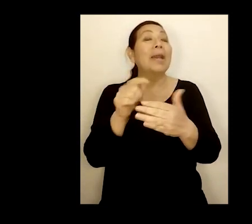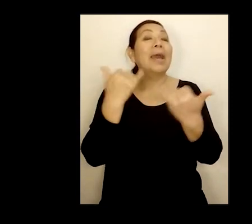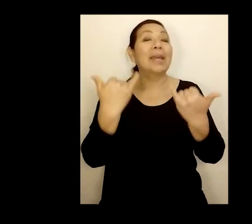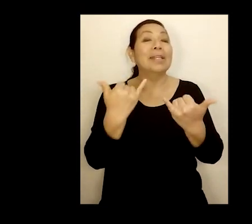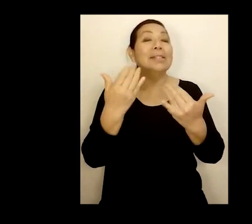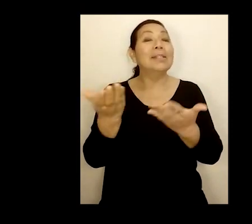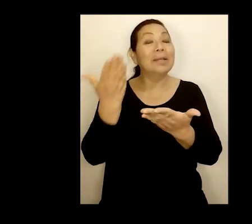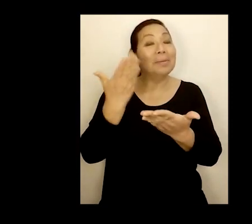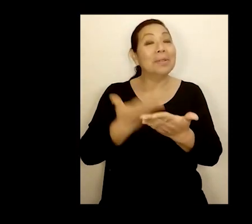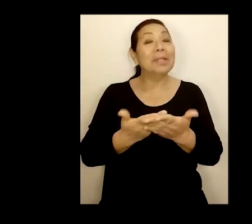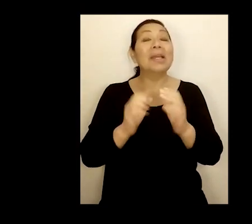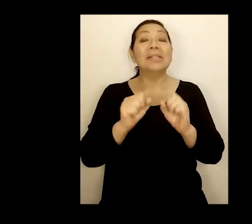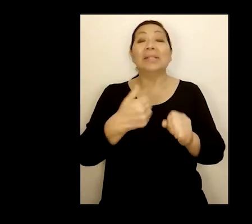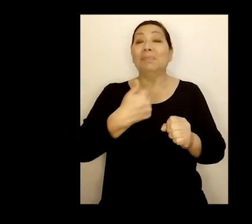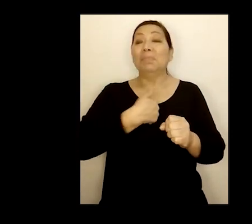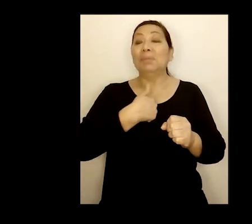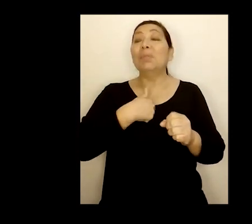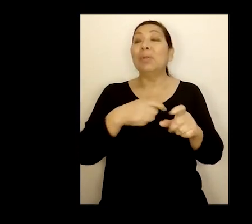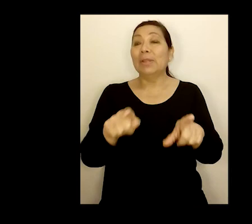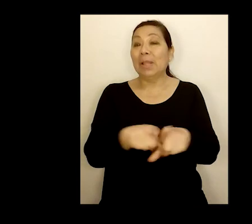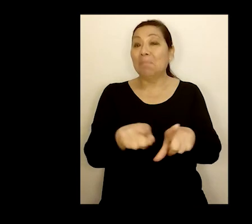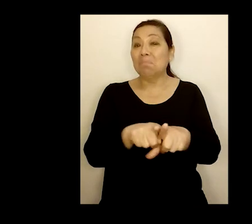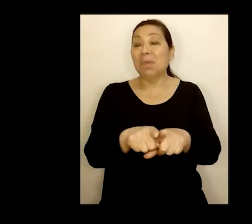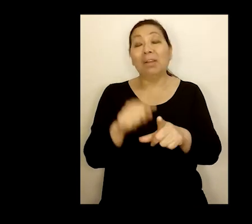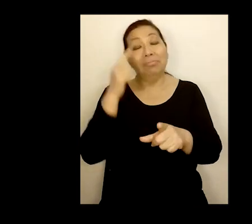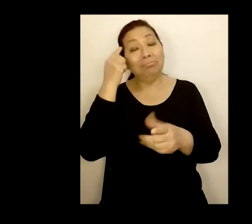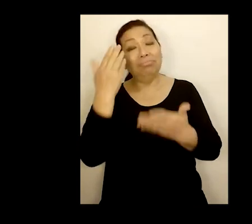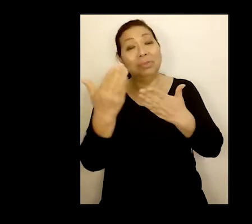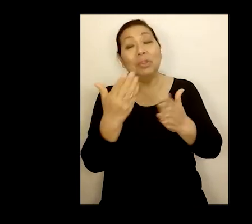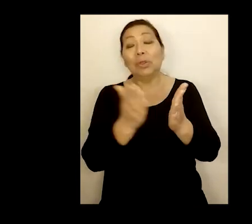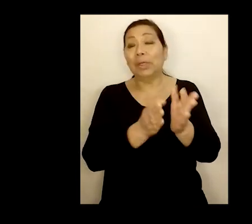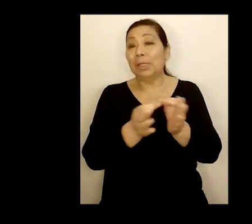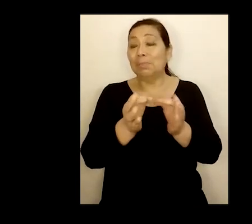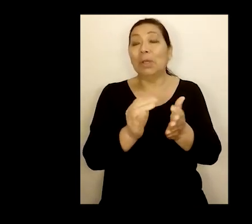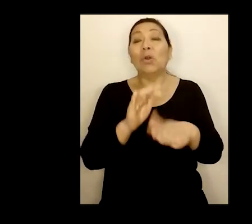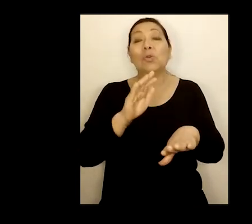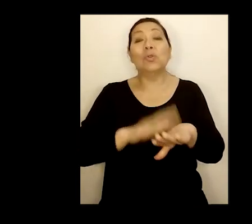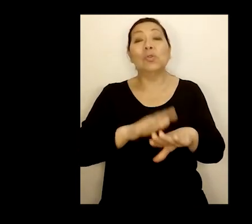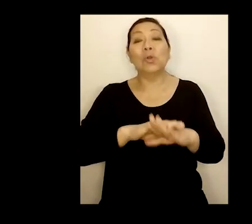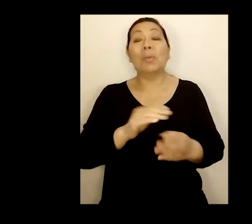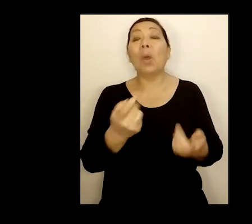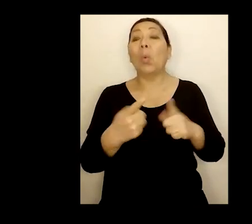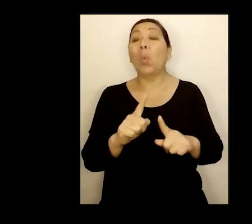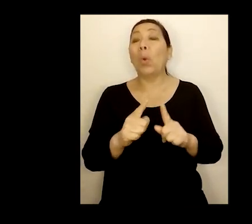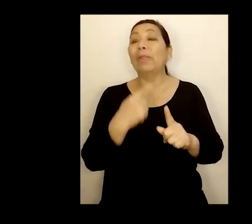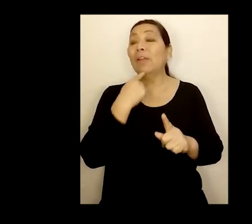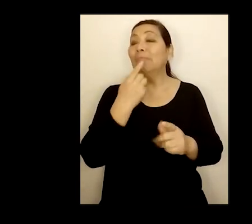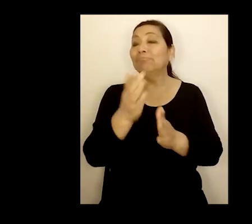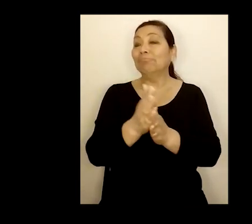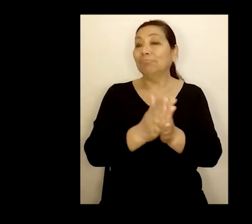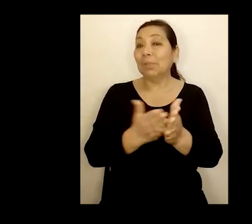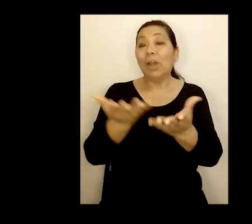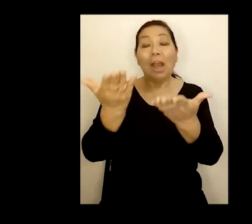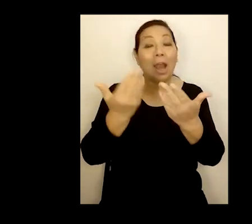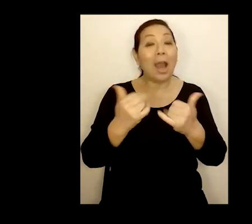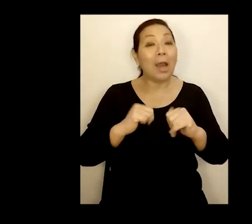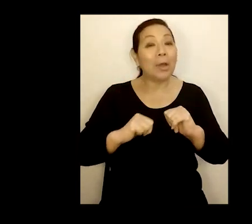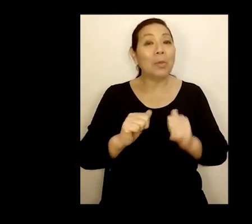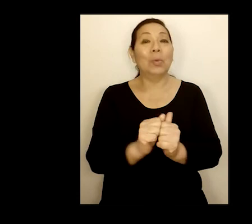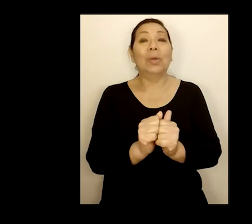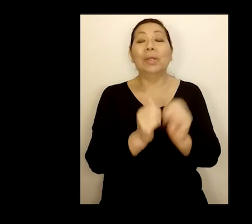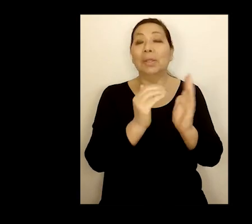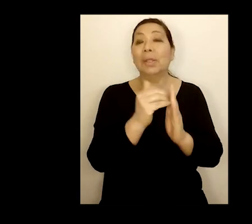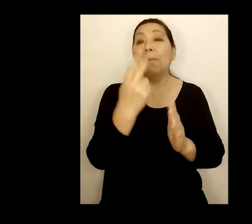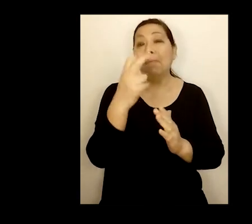esa concesión. Y asimismo también desestima el argumento respecto cuando plantea el beneficiario que actuó bajo